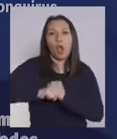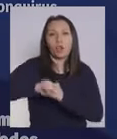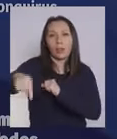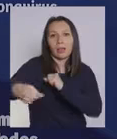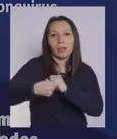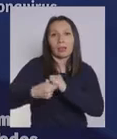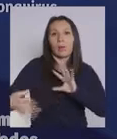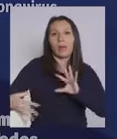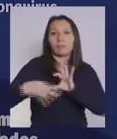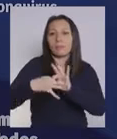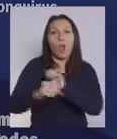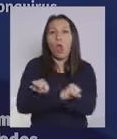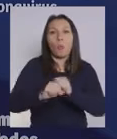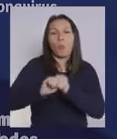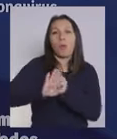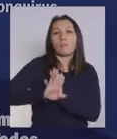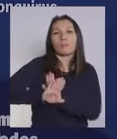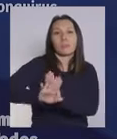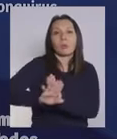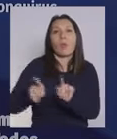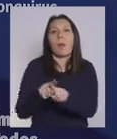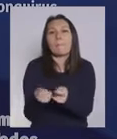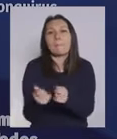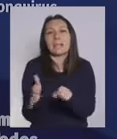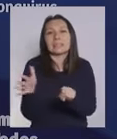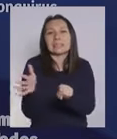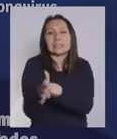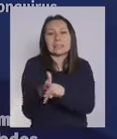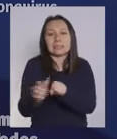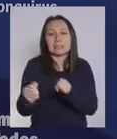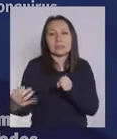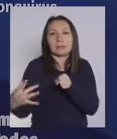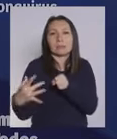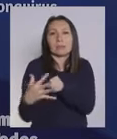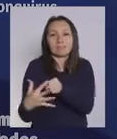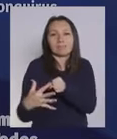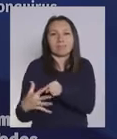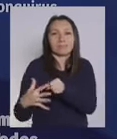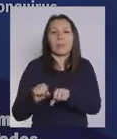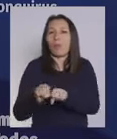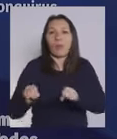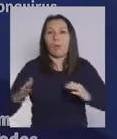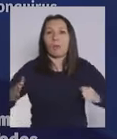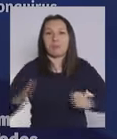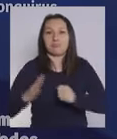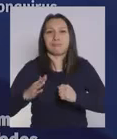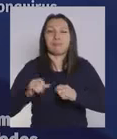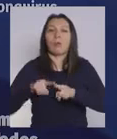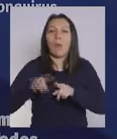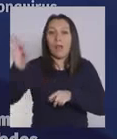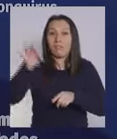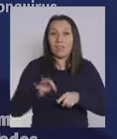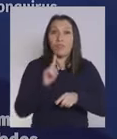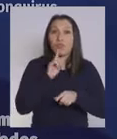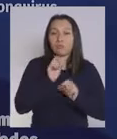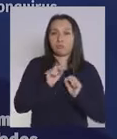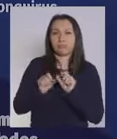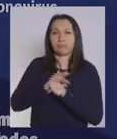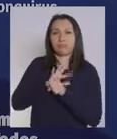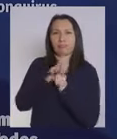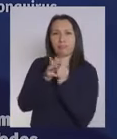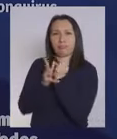esta unión, es decir, una especie de tapón, llaman ellos, que impida que el virus, utilizando esta proteína